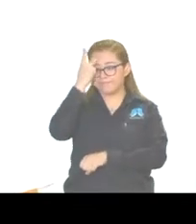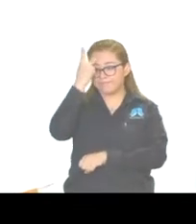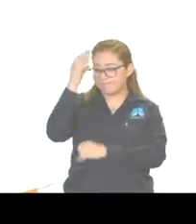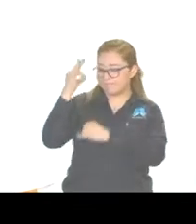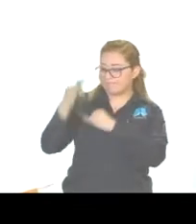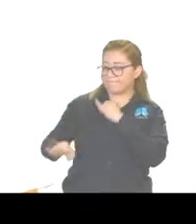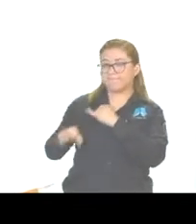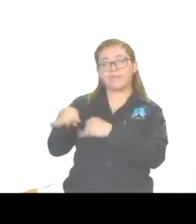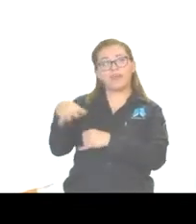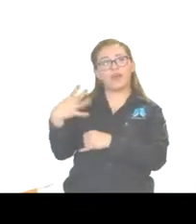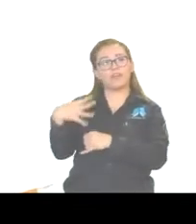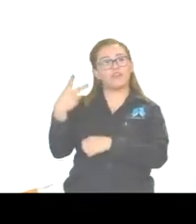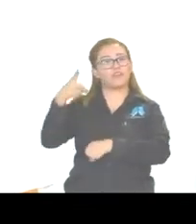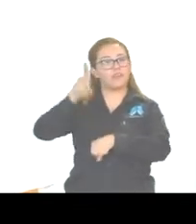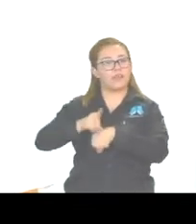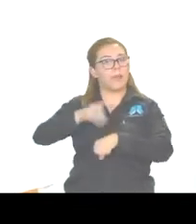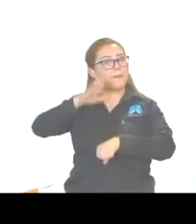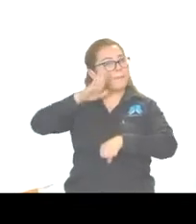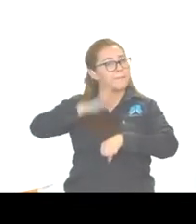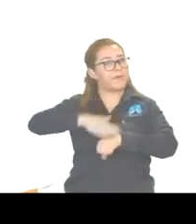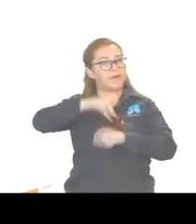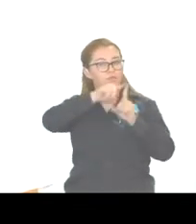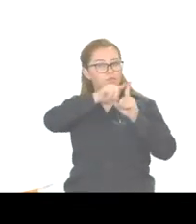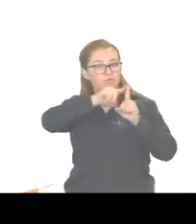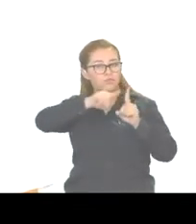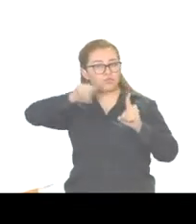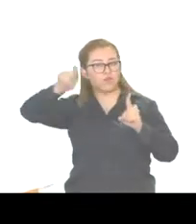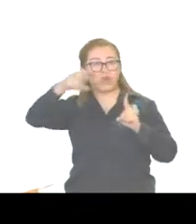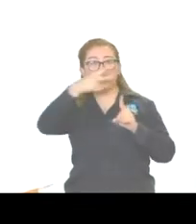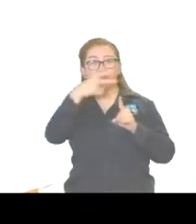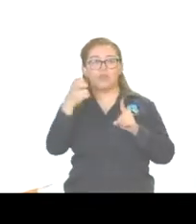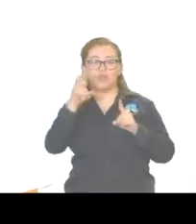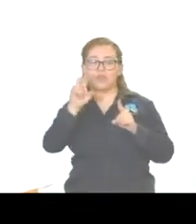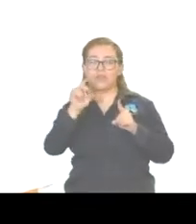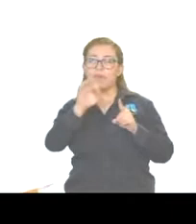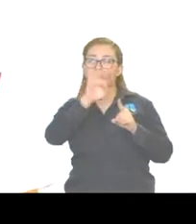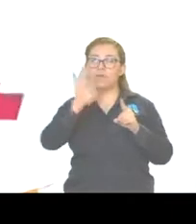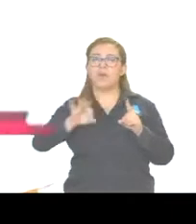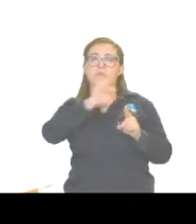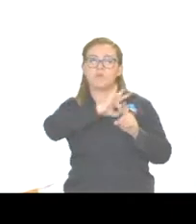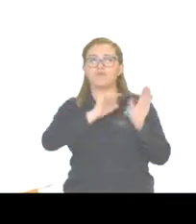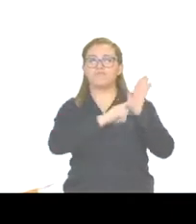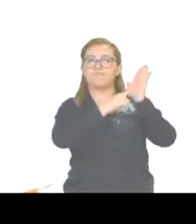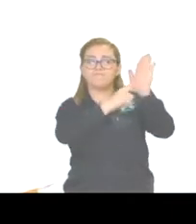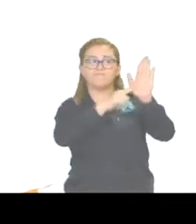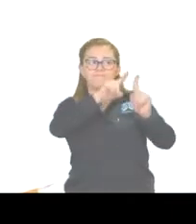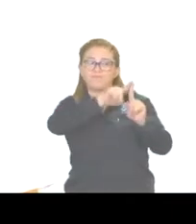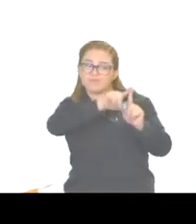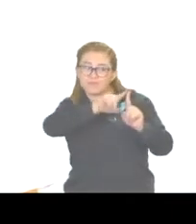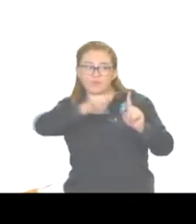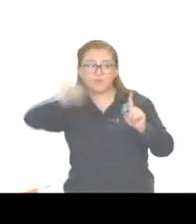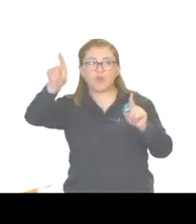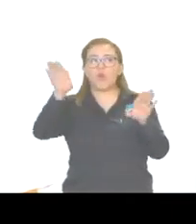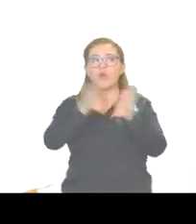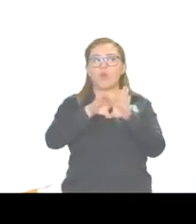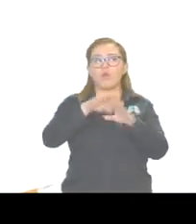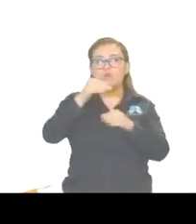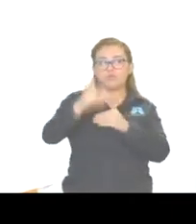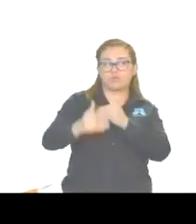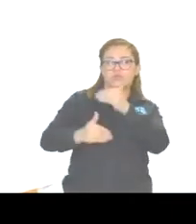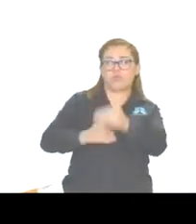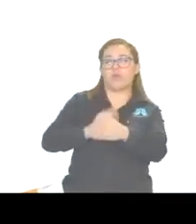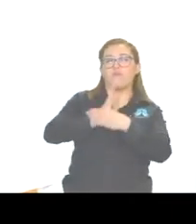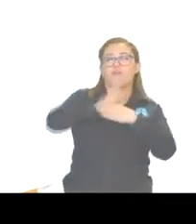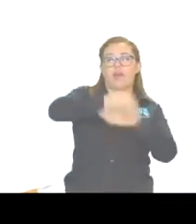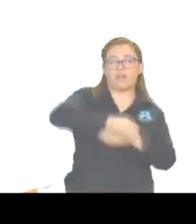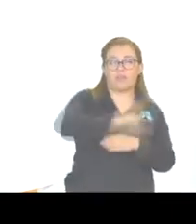últimos 14 días hemos tenido un incremento del 230%, lo podemos ver en esta gráfica, cómo fuimos transitando en la fase